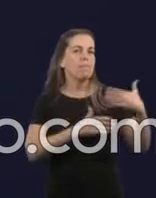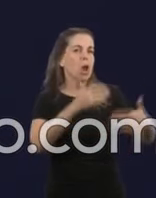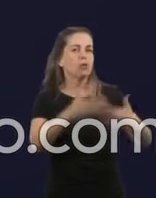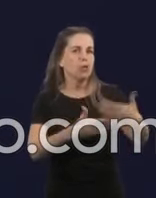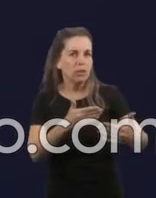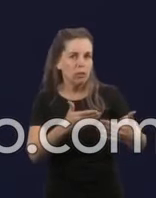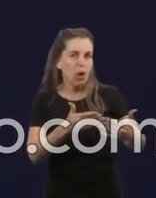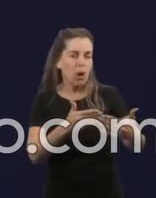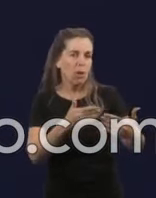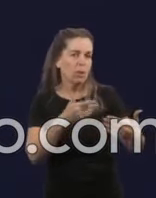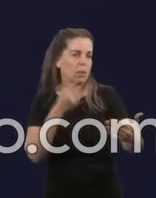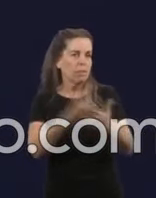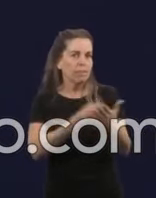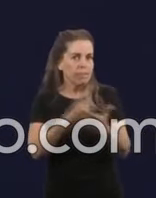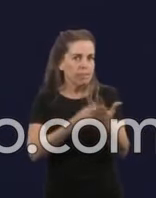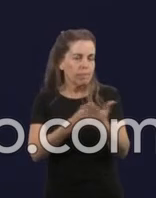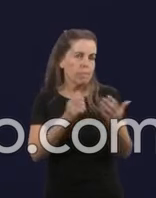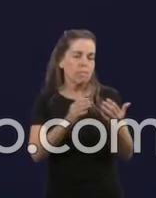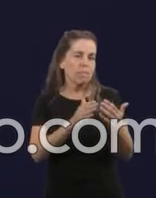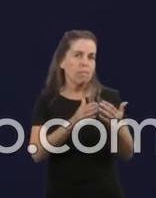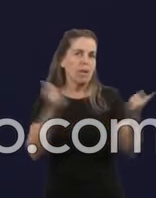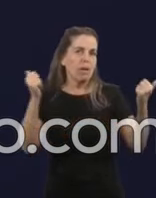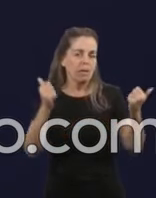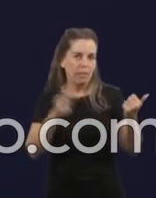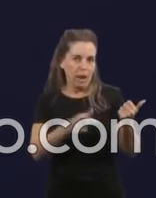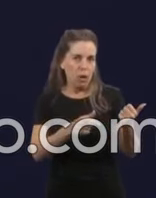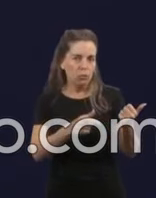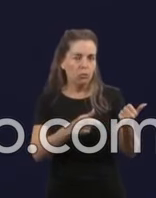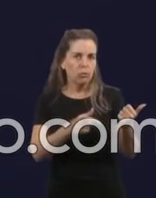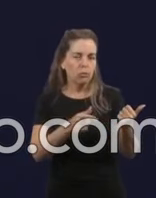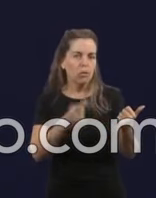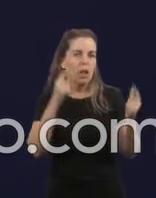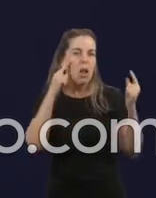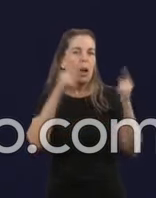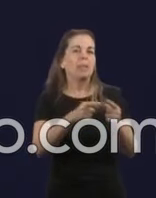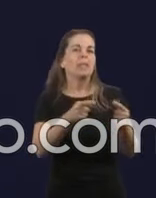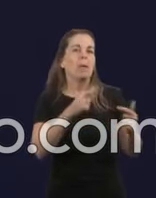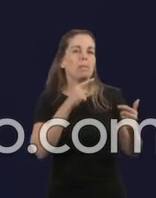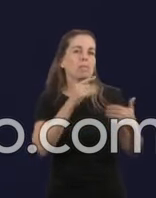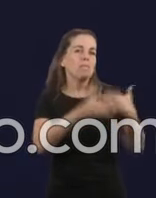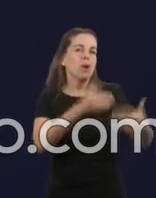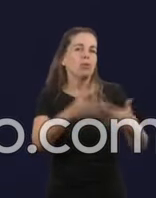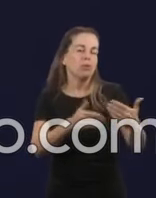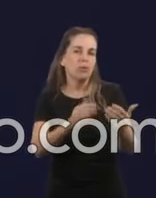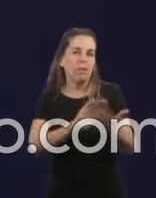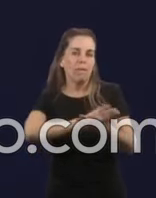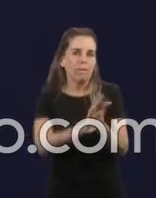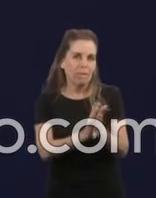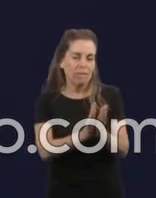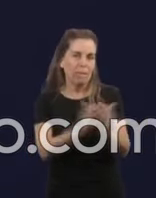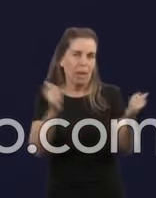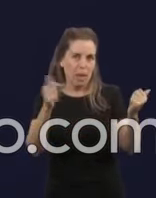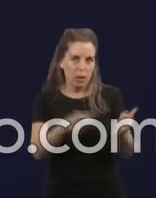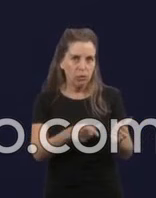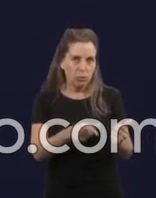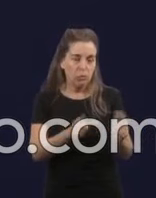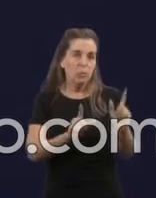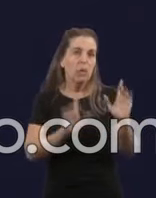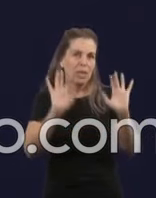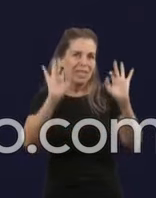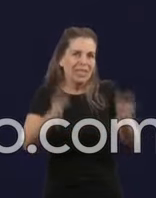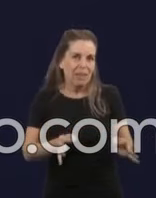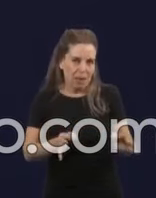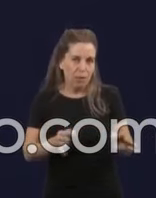para que sea lo más veloz eh lo más veloz que se pueda pero si hay alguien que somos